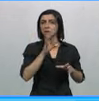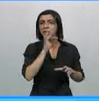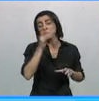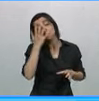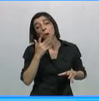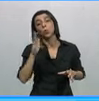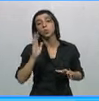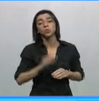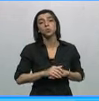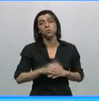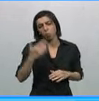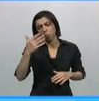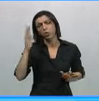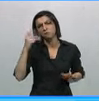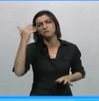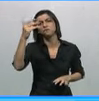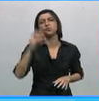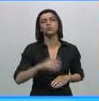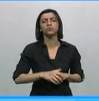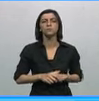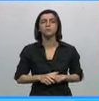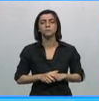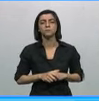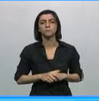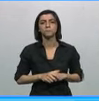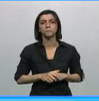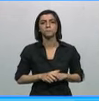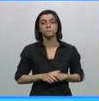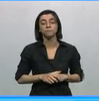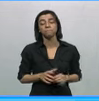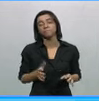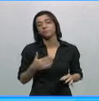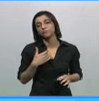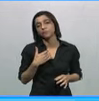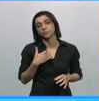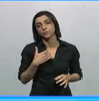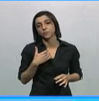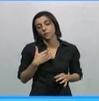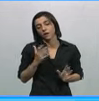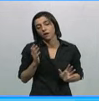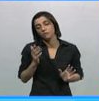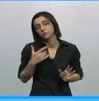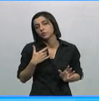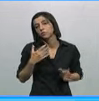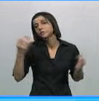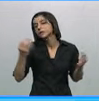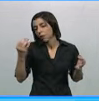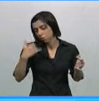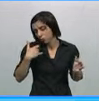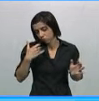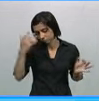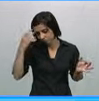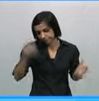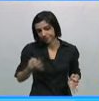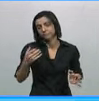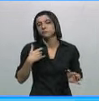Y seguramente se puede llegar a dar. Pero bueno, como estoy seguro que lo que no hay, y menos en